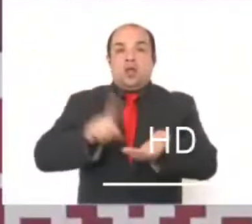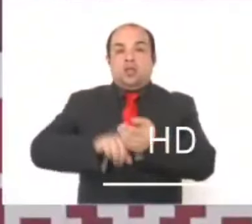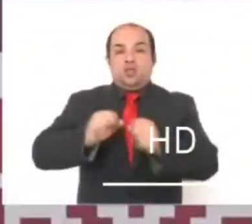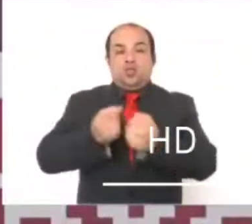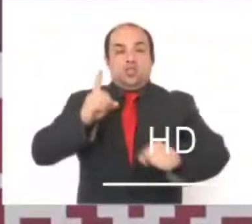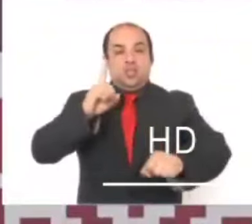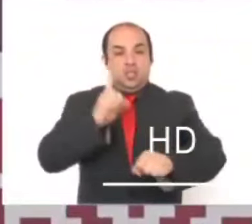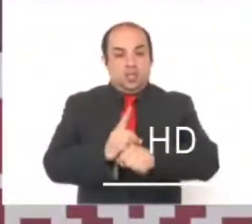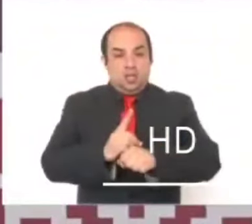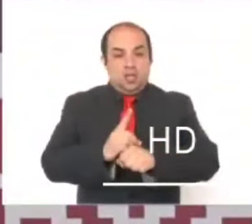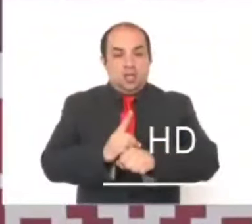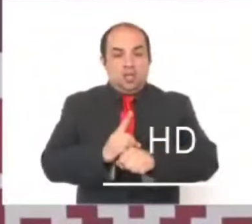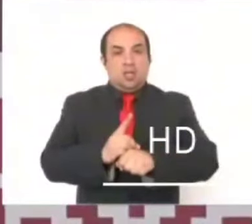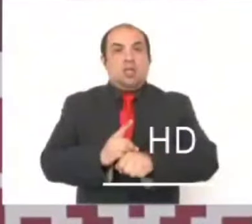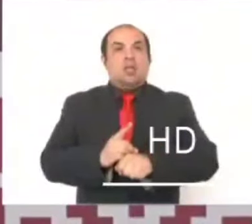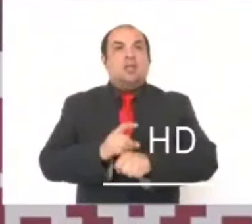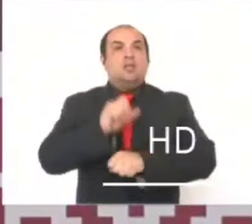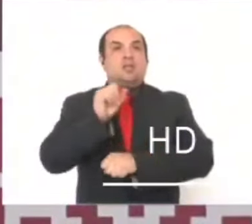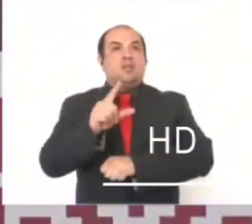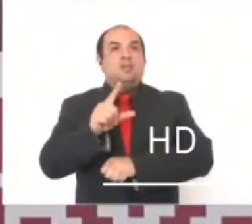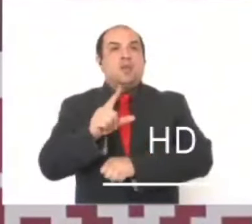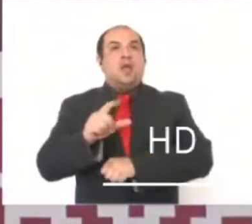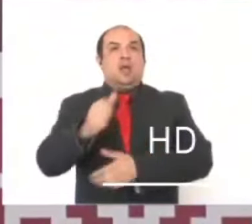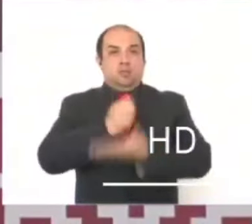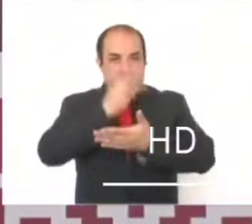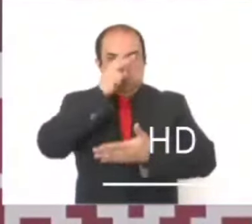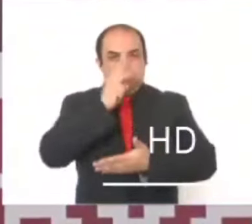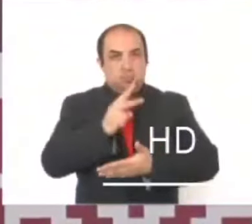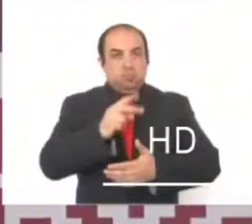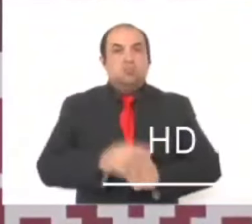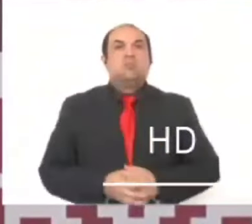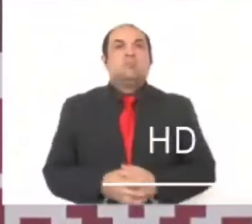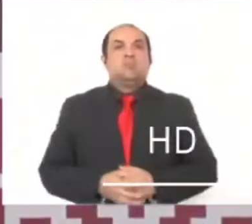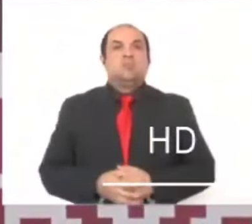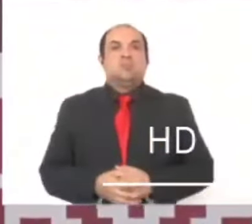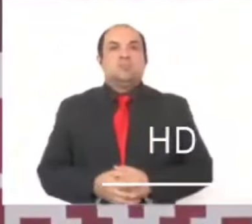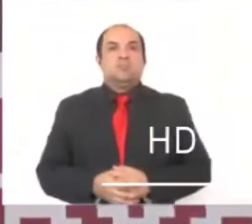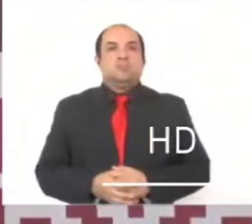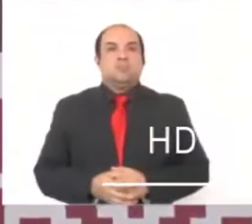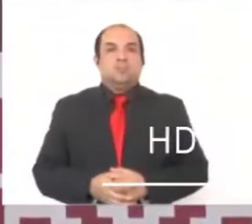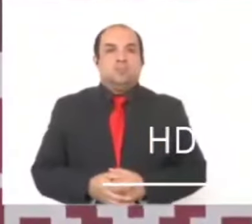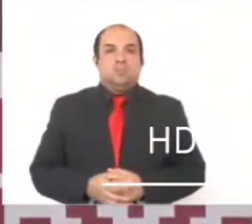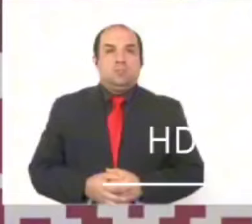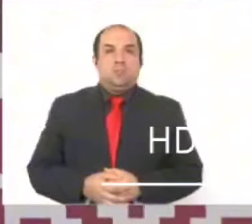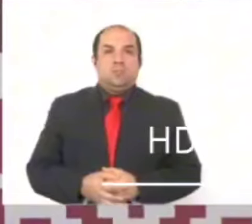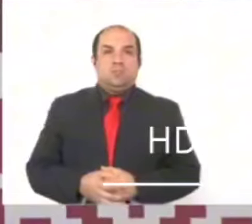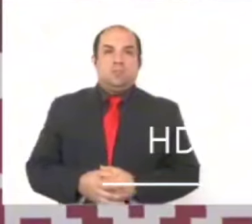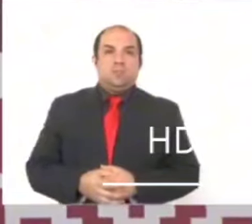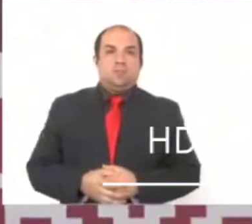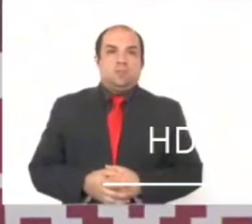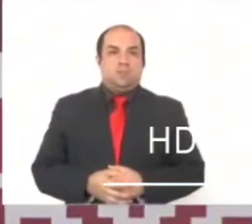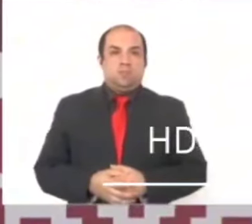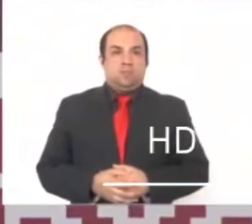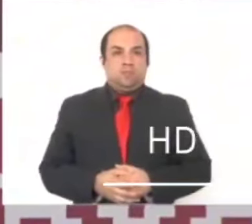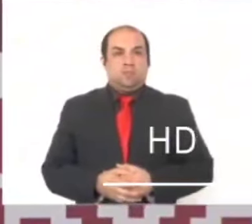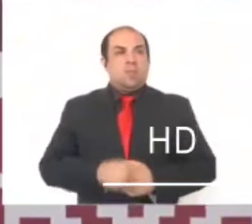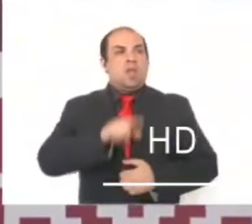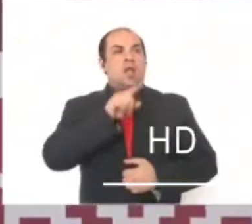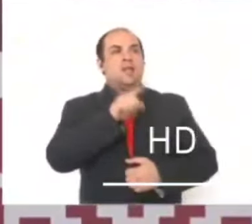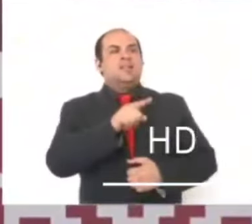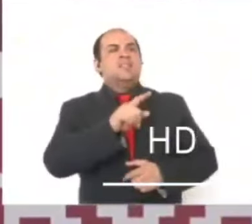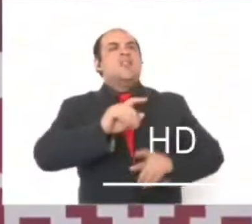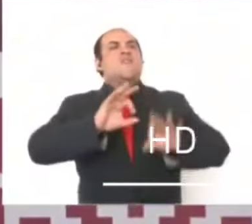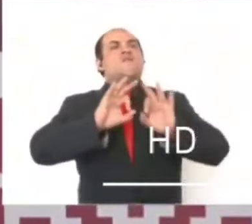sociedad y como capital. Pero déjenme decirles algo más. El Chopo es